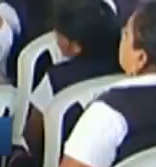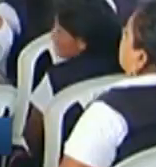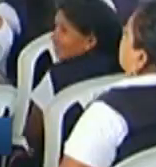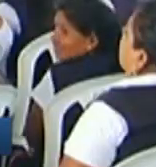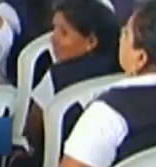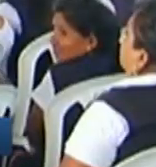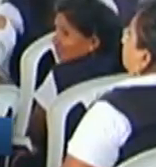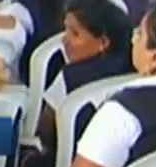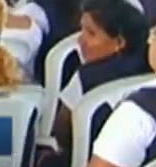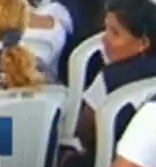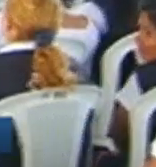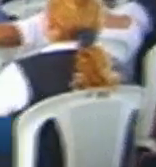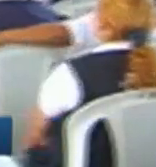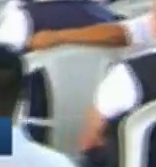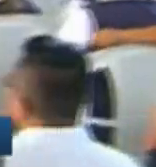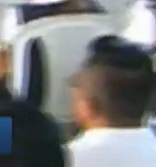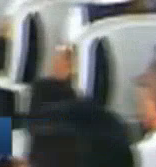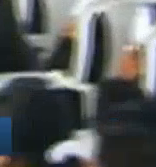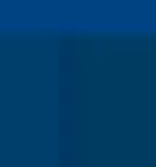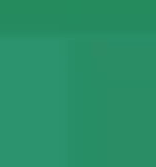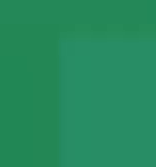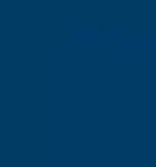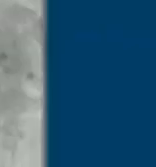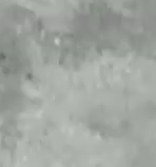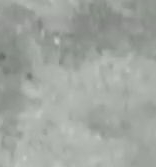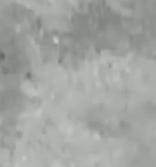nacional para el cuidado y desarrollo infantil.